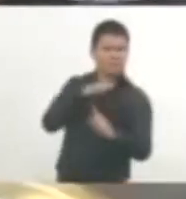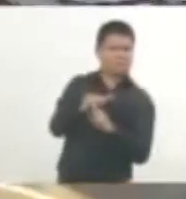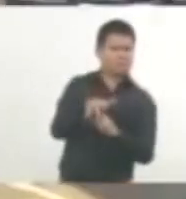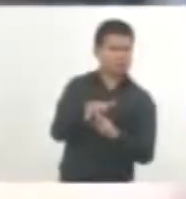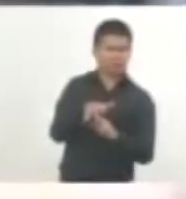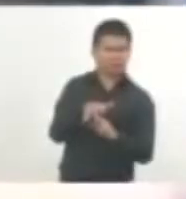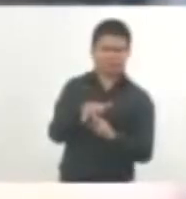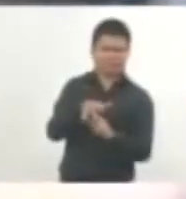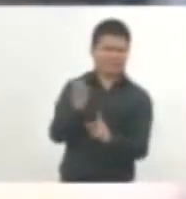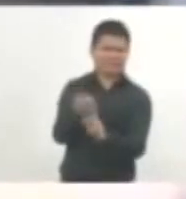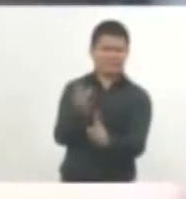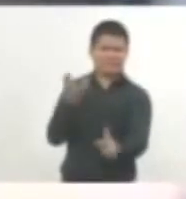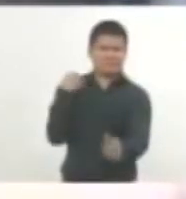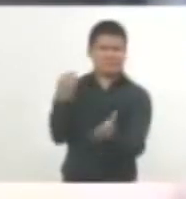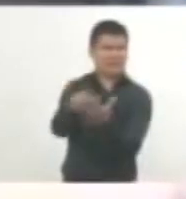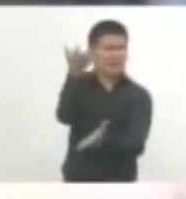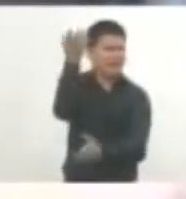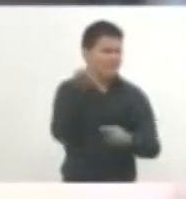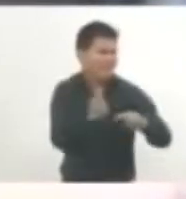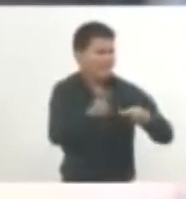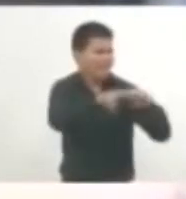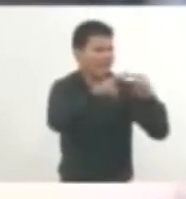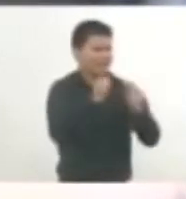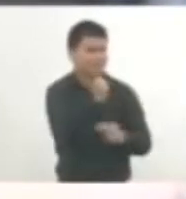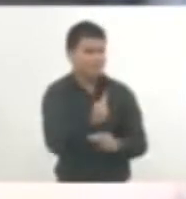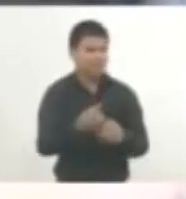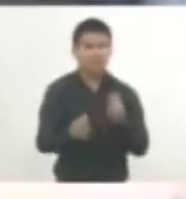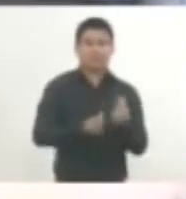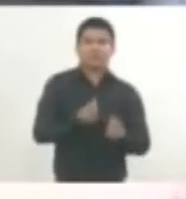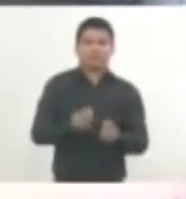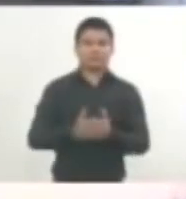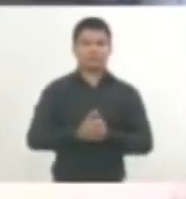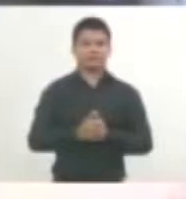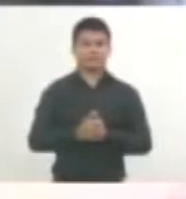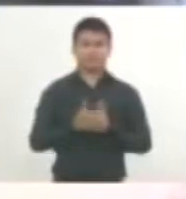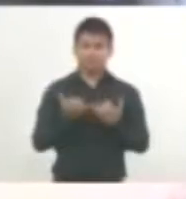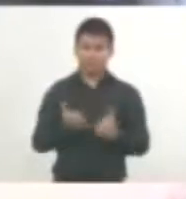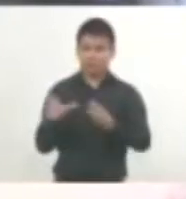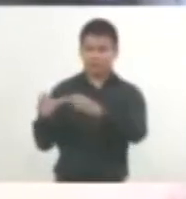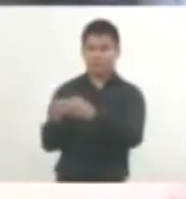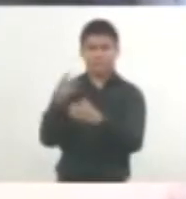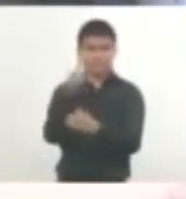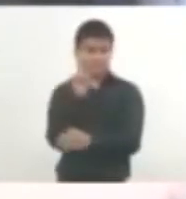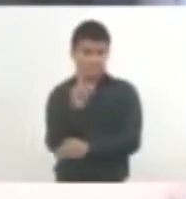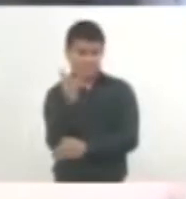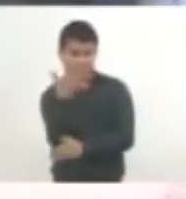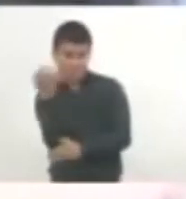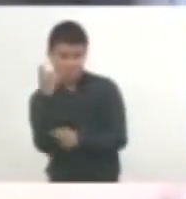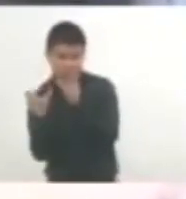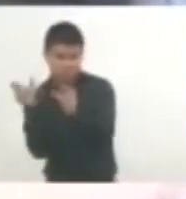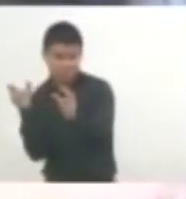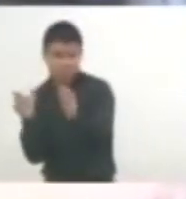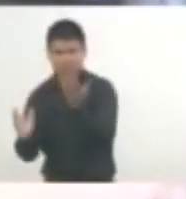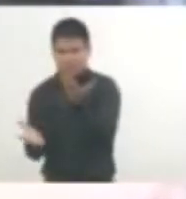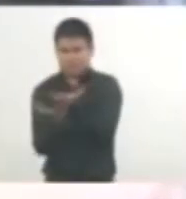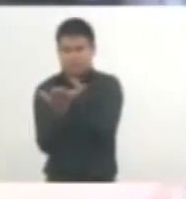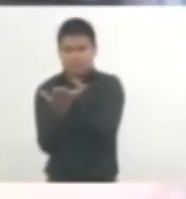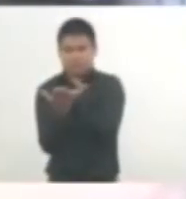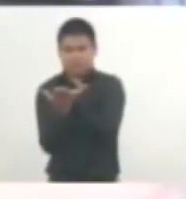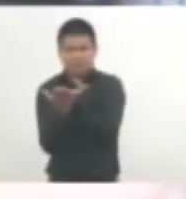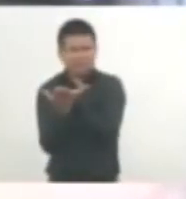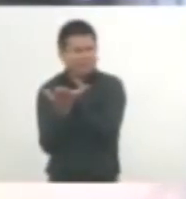tomar las medidas. Si estas 1000 tutelas o estas 1500 tutelas que representan a varios accionantes se condensan en una sola, es decir, se